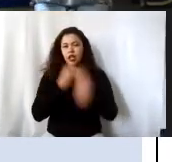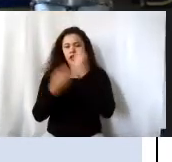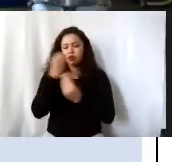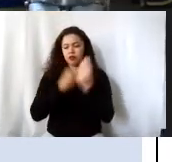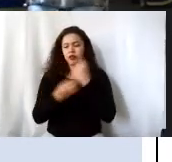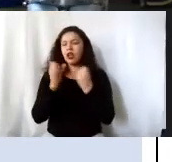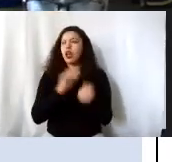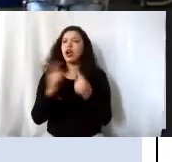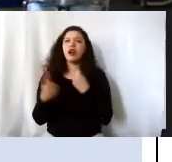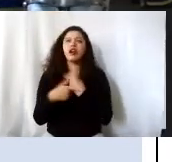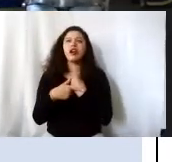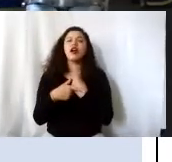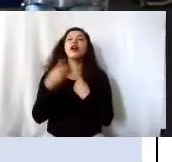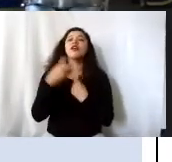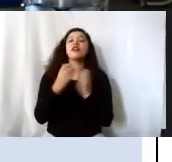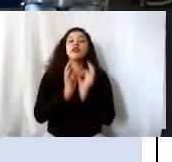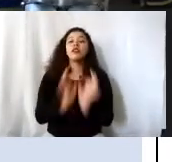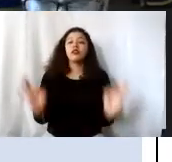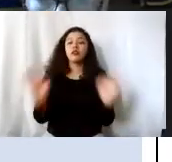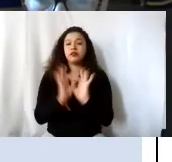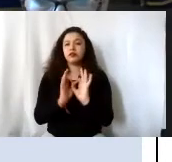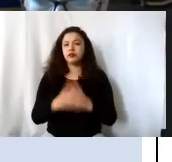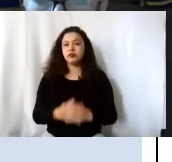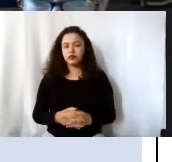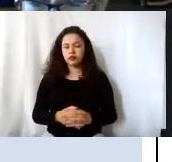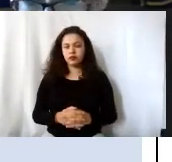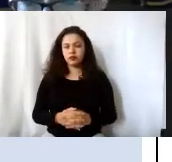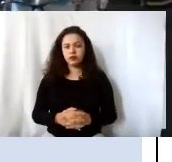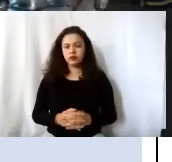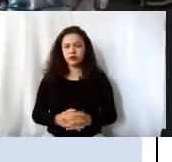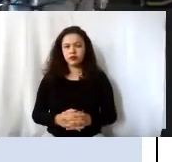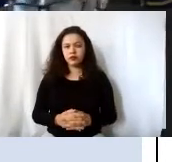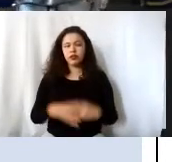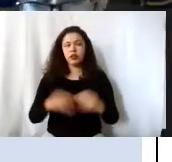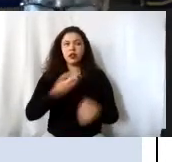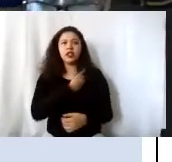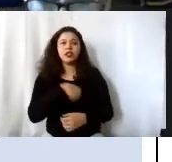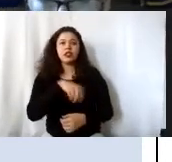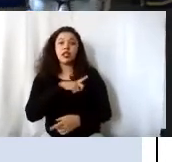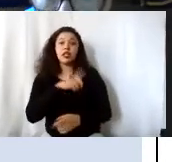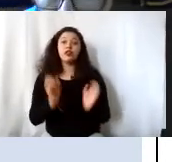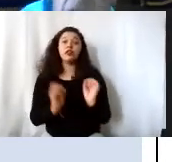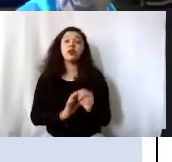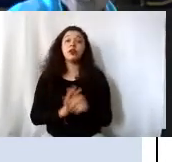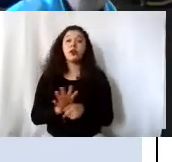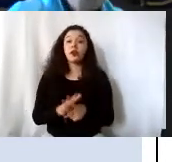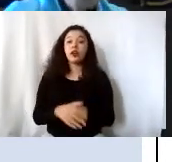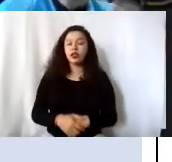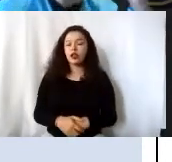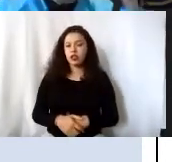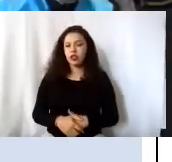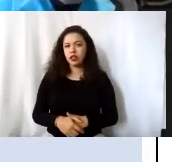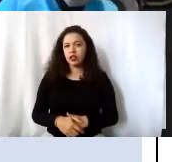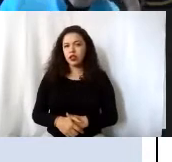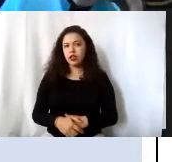era algo muy importante, ¿no? O el estado de salud, por lo que nos han comentado, y sin